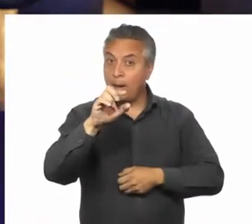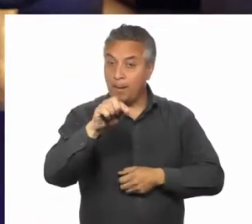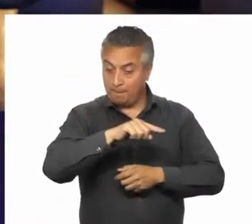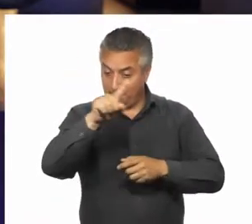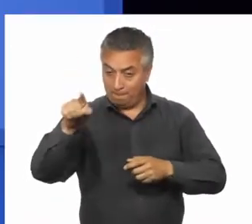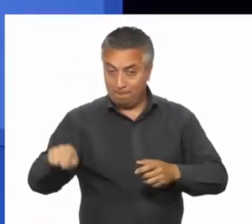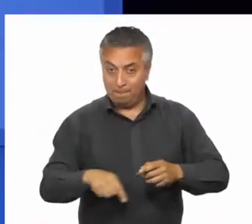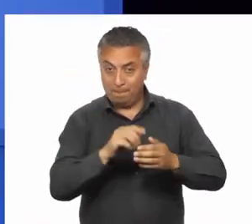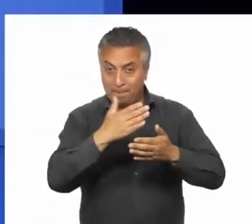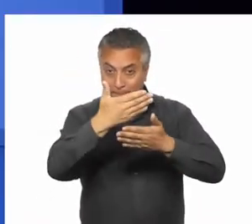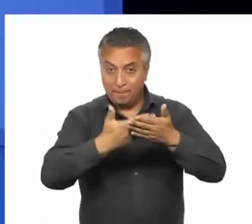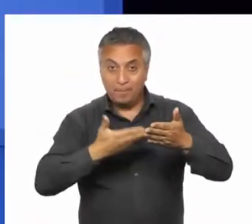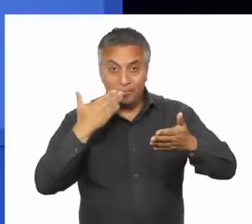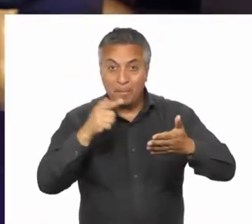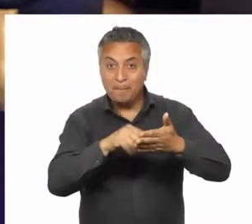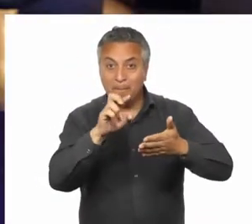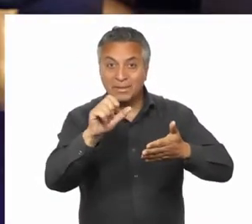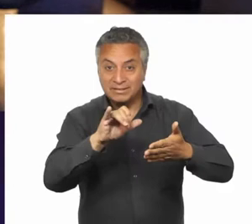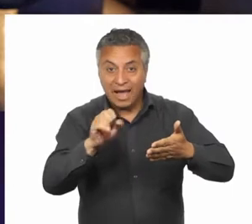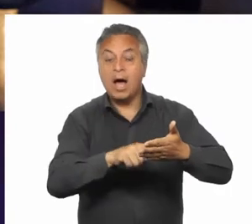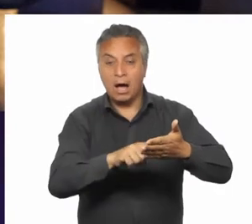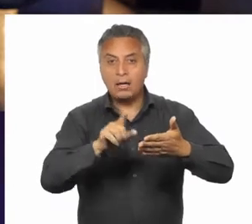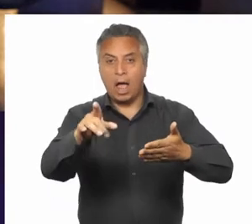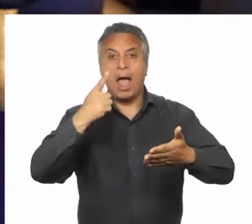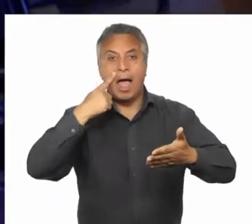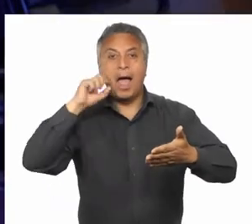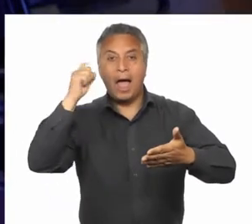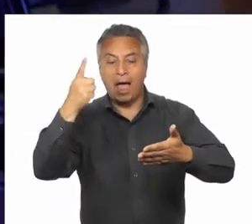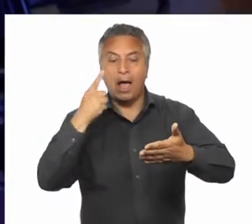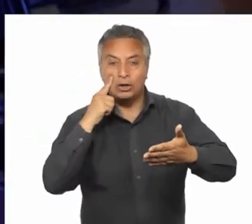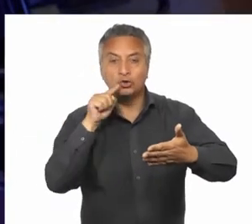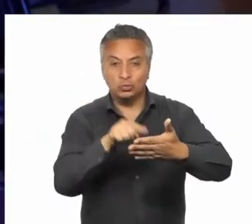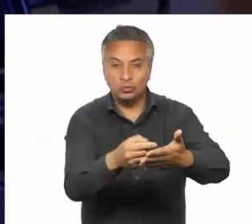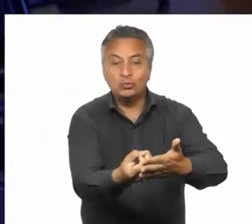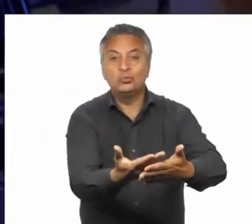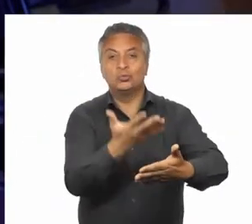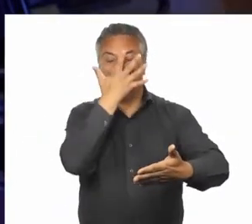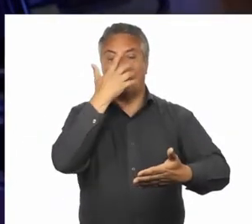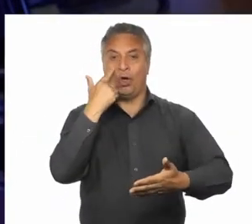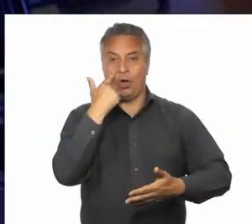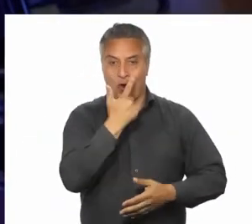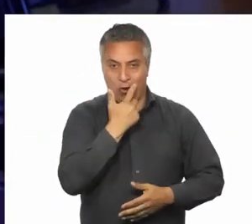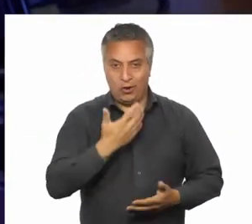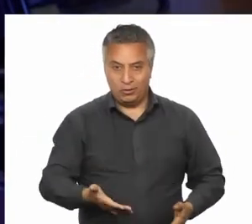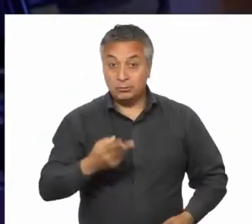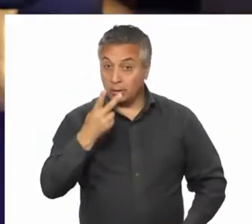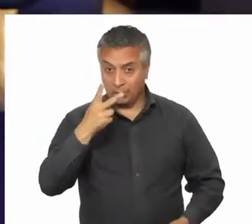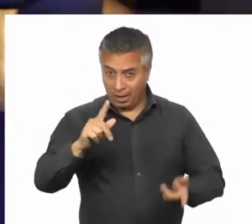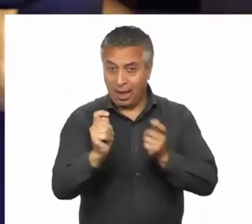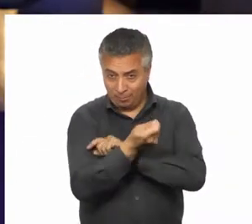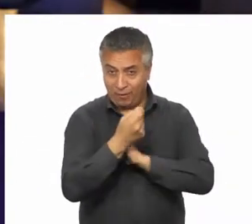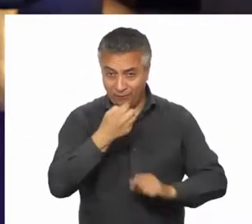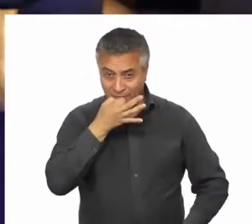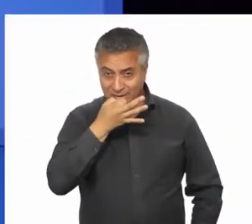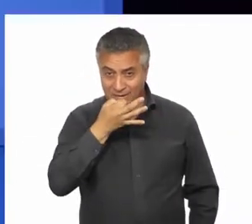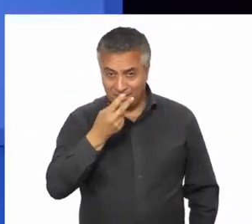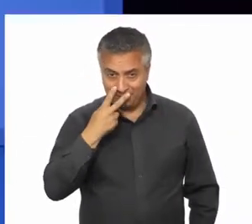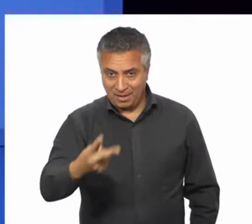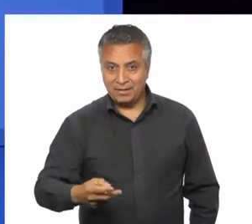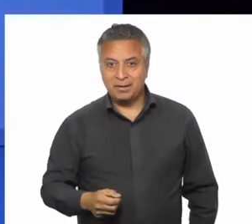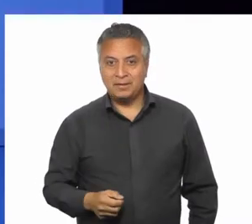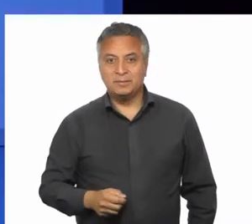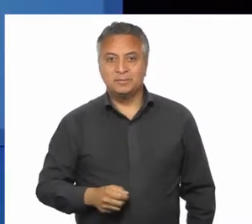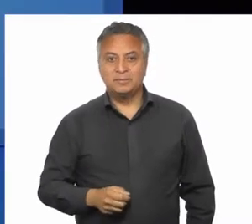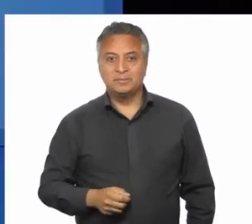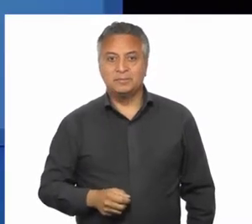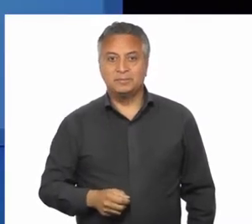está reflejando el color azul hacia tus ojos. Probemos qué ocurre con la luz de color verde. Veamos.